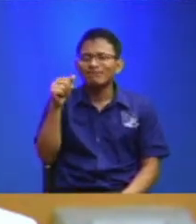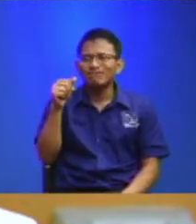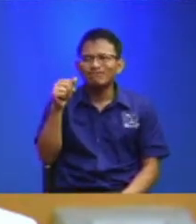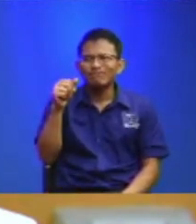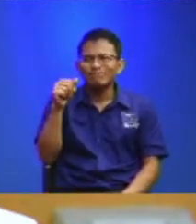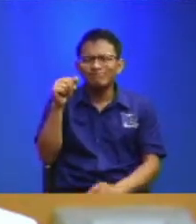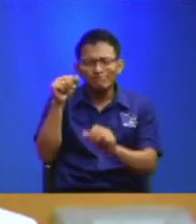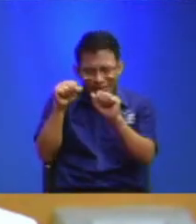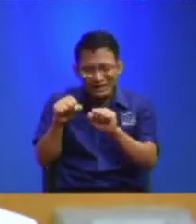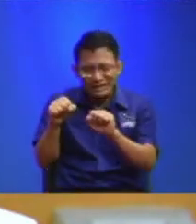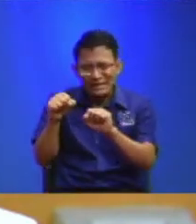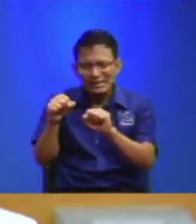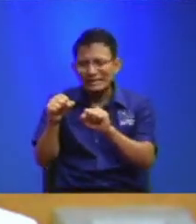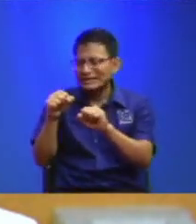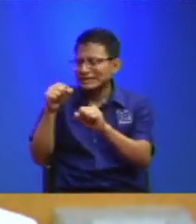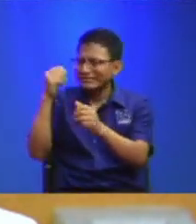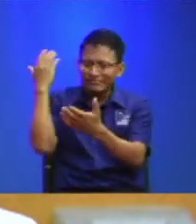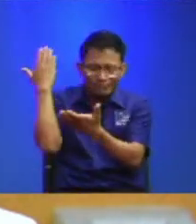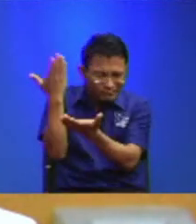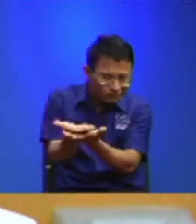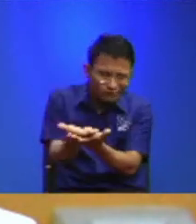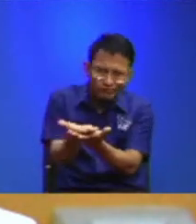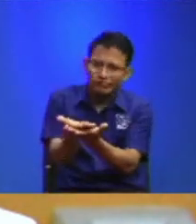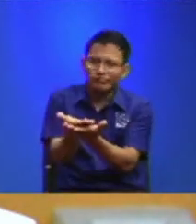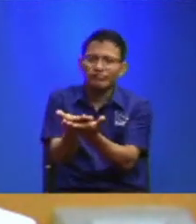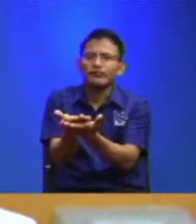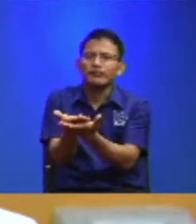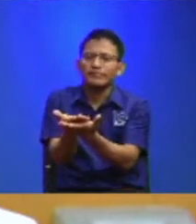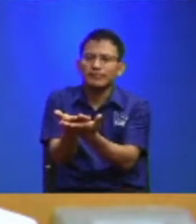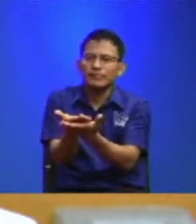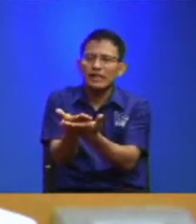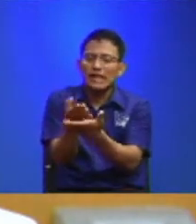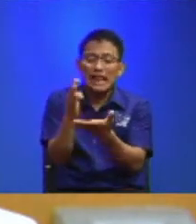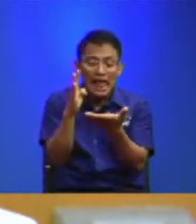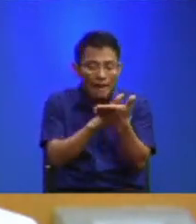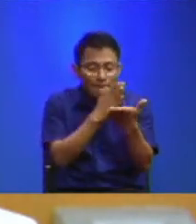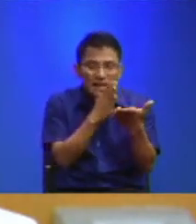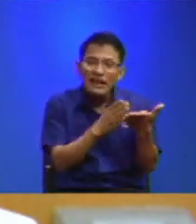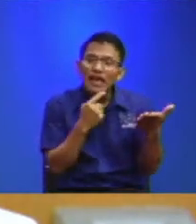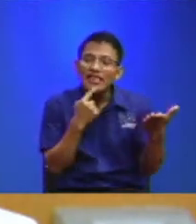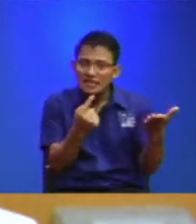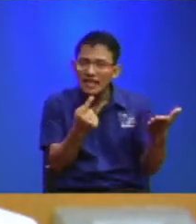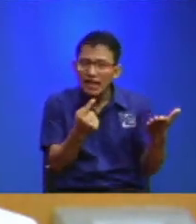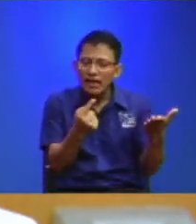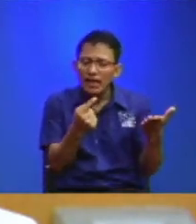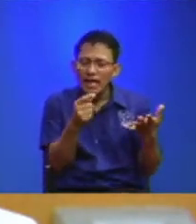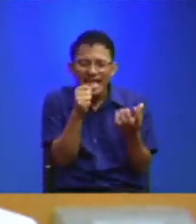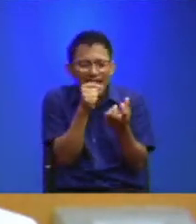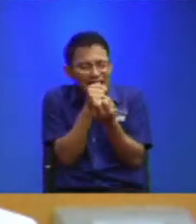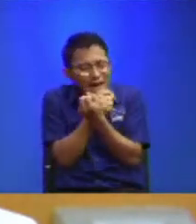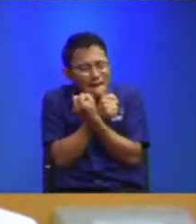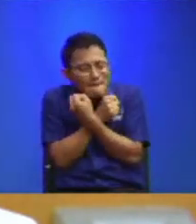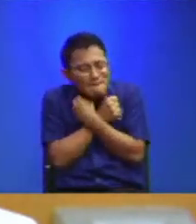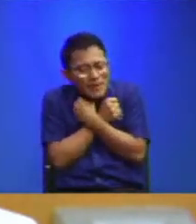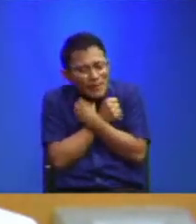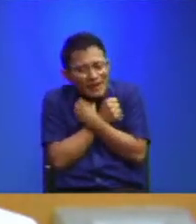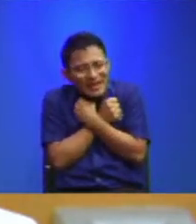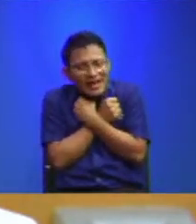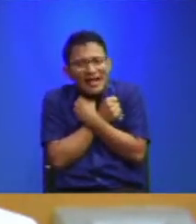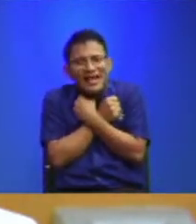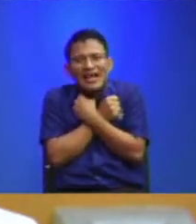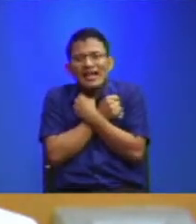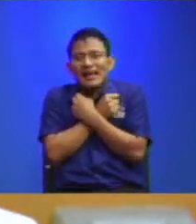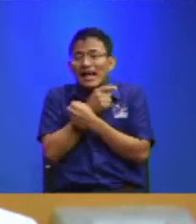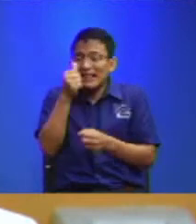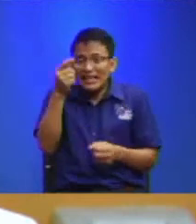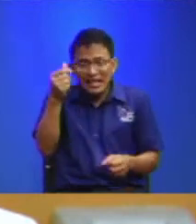y de las más fuertes, porque recuérdese que la Biblia dice que el amor al dinero. No